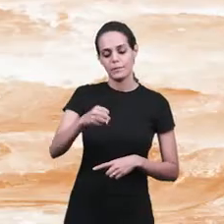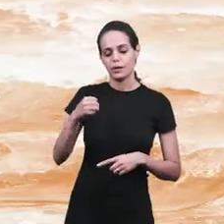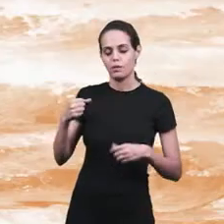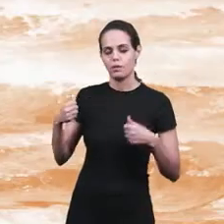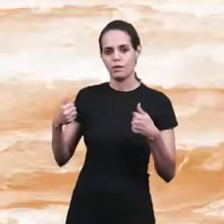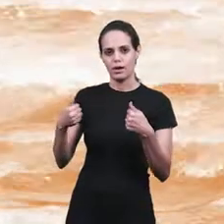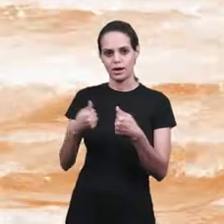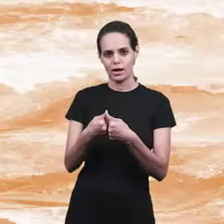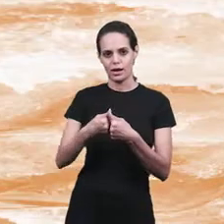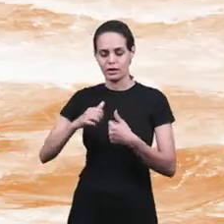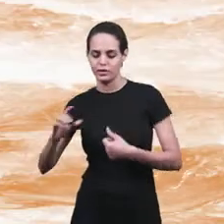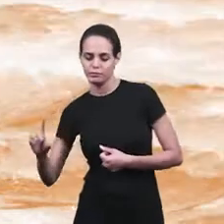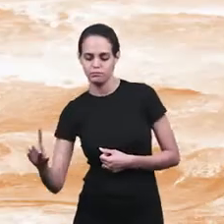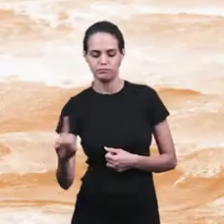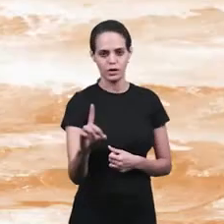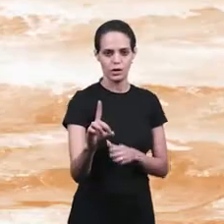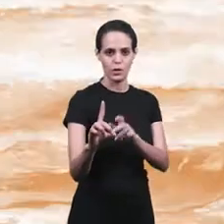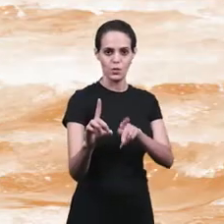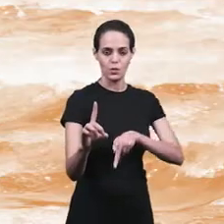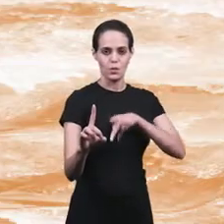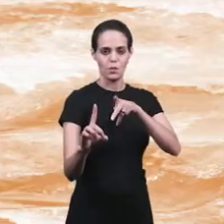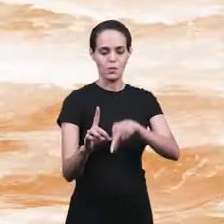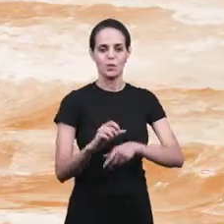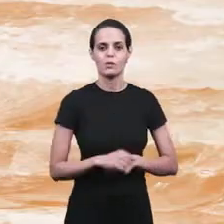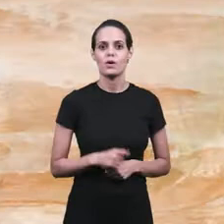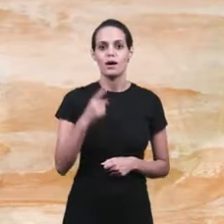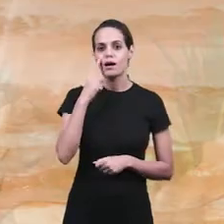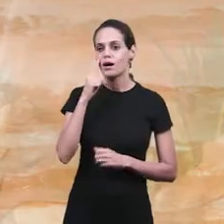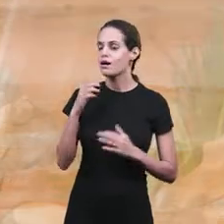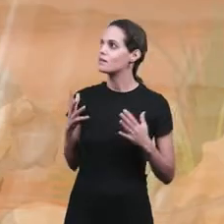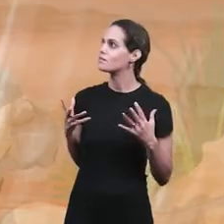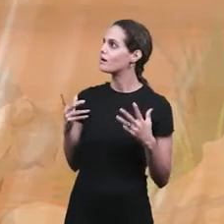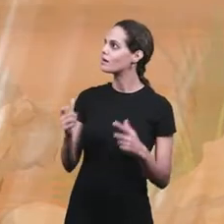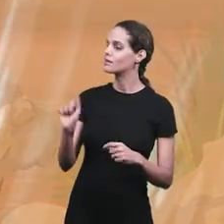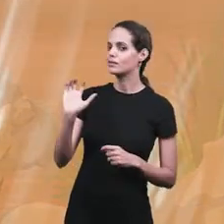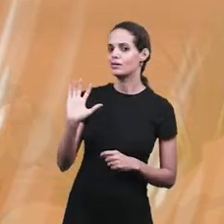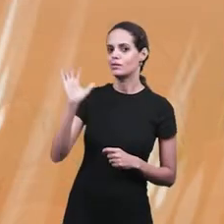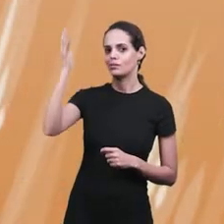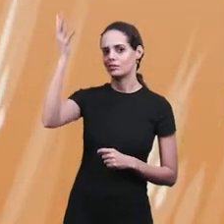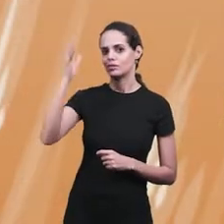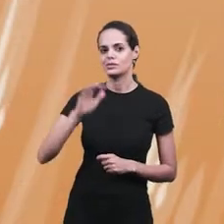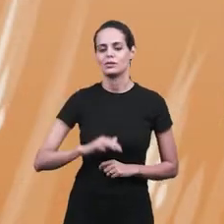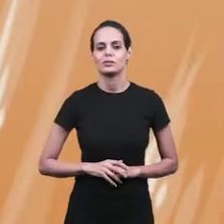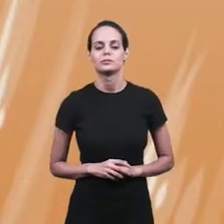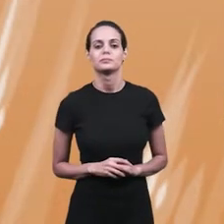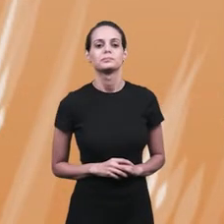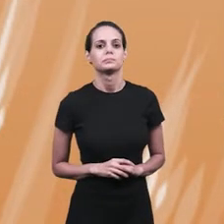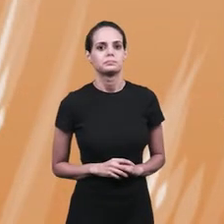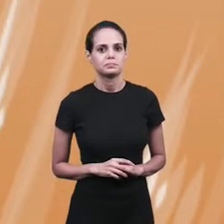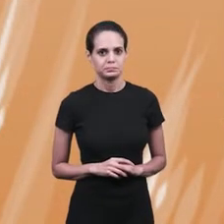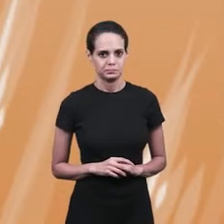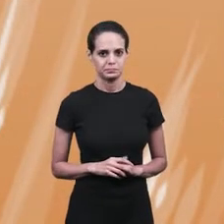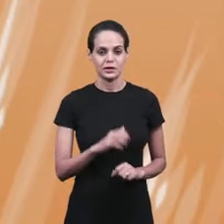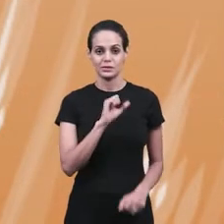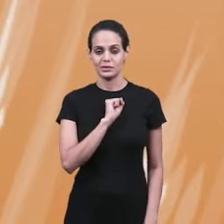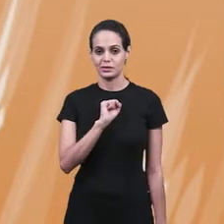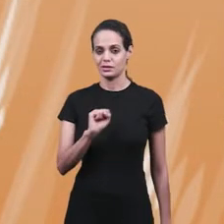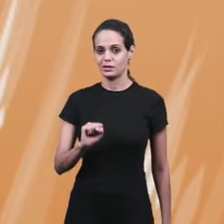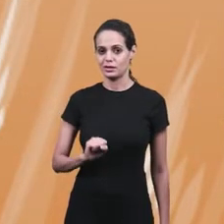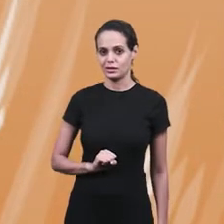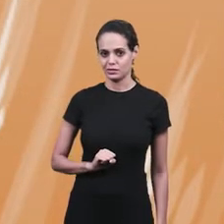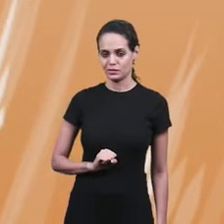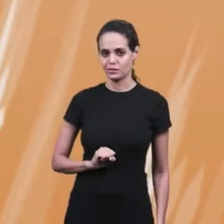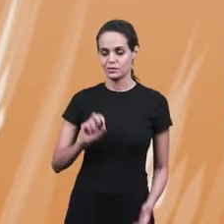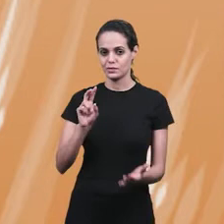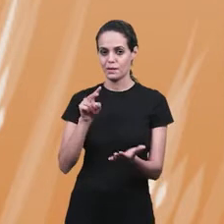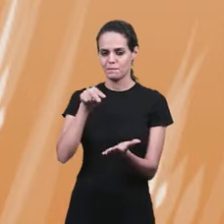del pueblo. Y miren, intermedios, qué maravilla pasó. Cuando los sacerdotes colocaron sus pies